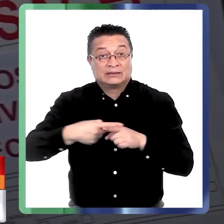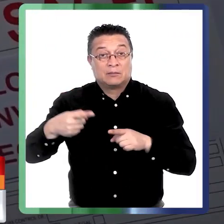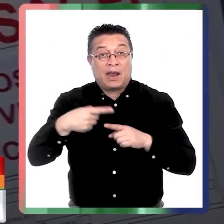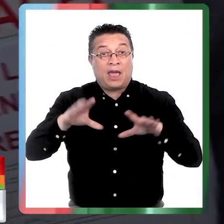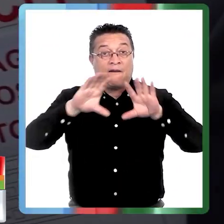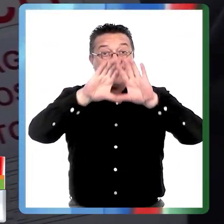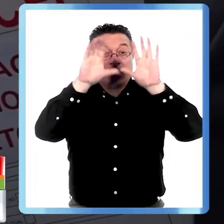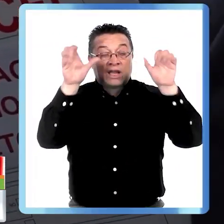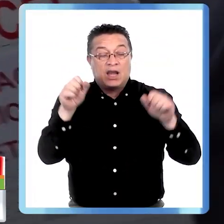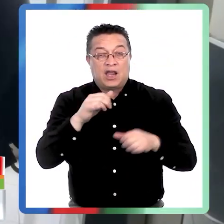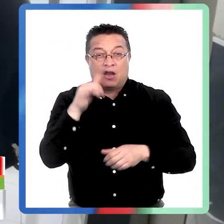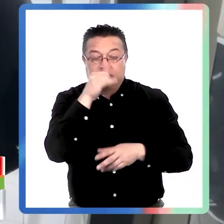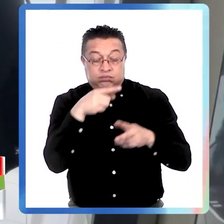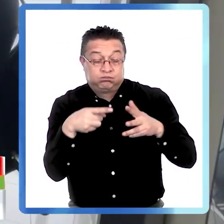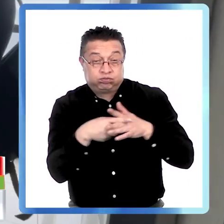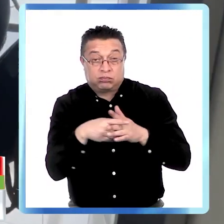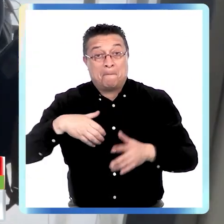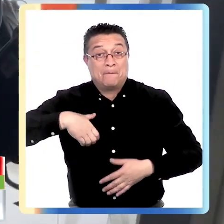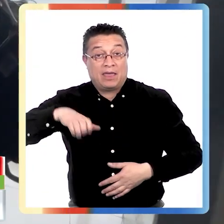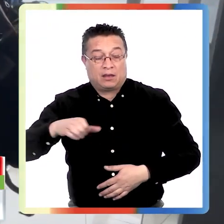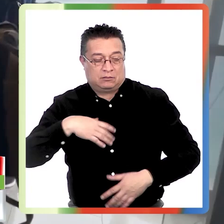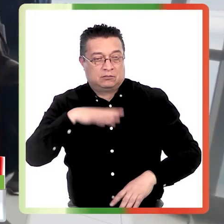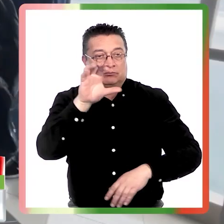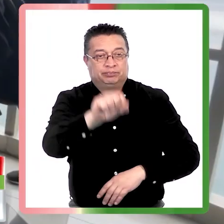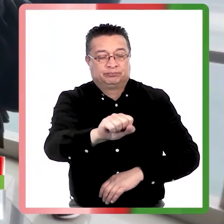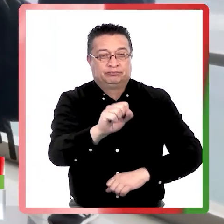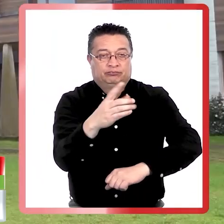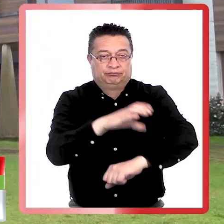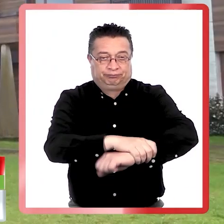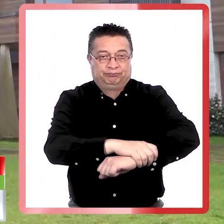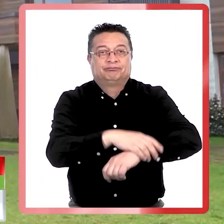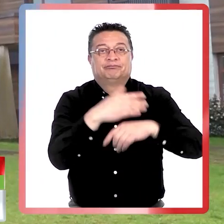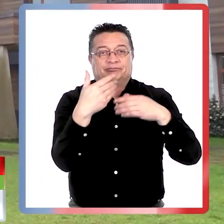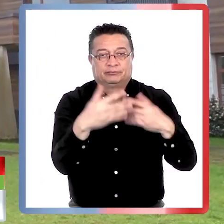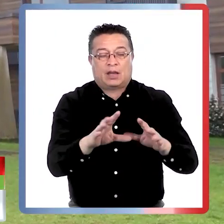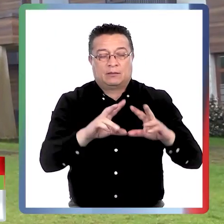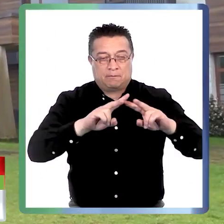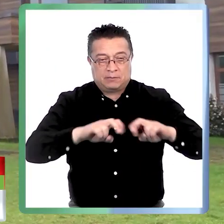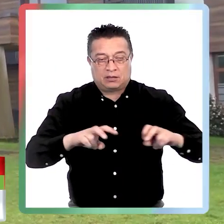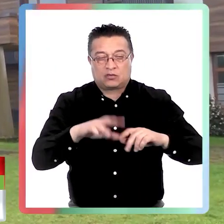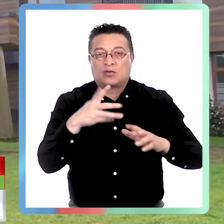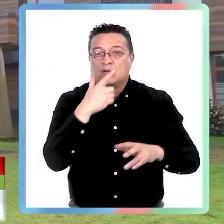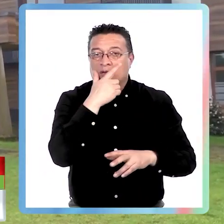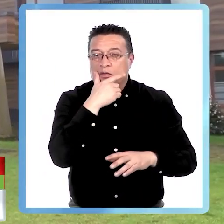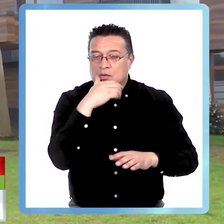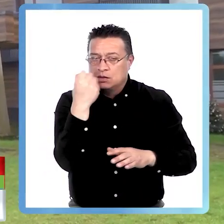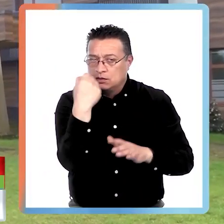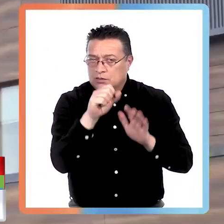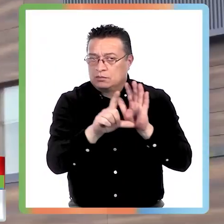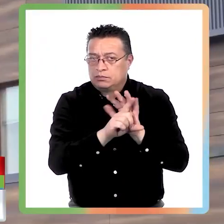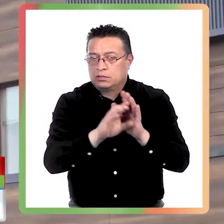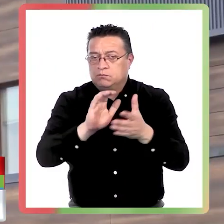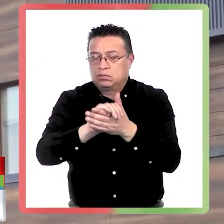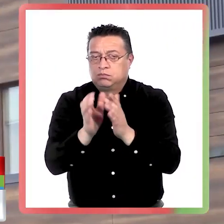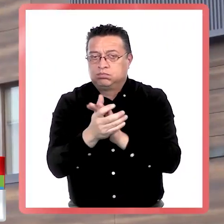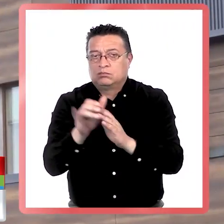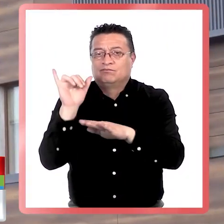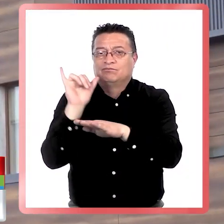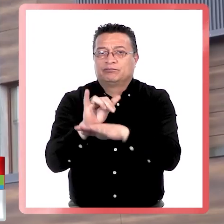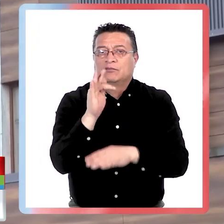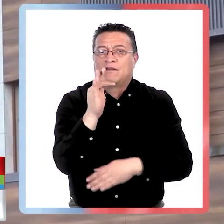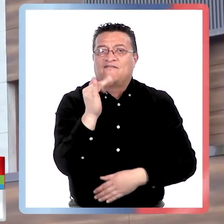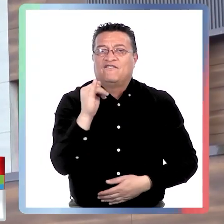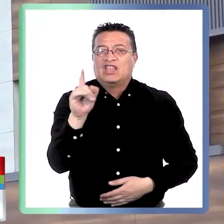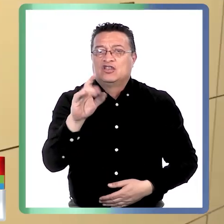la Fiscalía y la Unidad Anticorrupción de la PDI concretaban una nueva detención en medio del proceso de investigación por la presunta comisión de delitos de cohecho y fraude